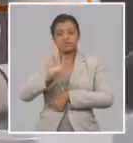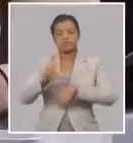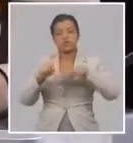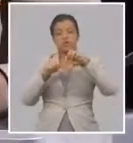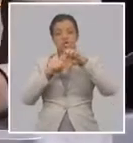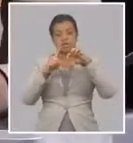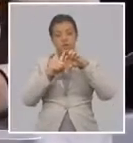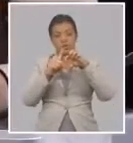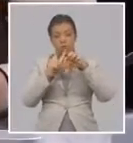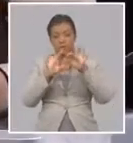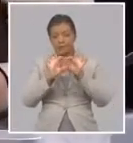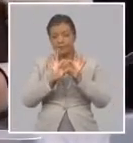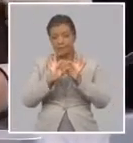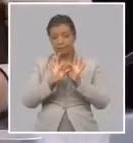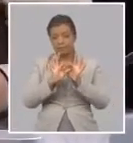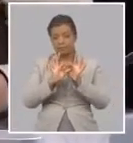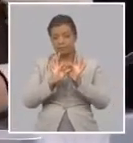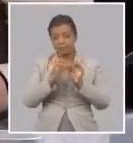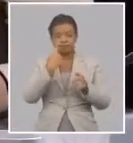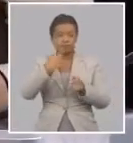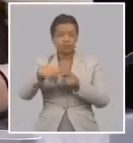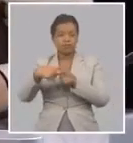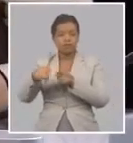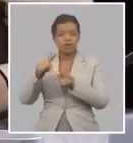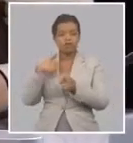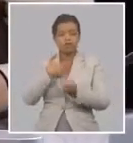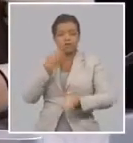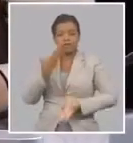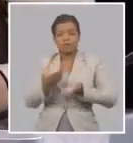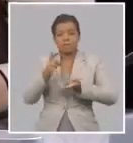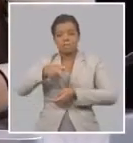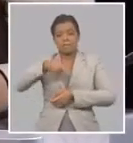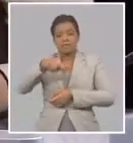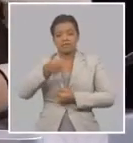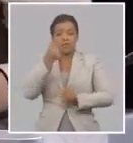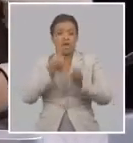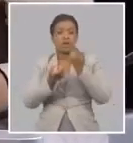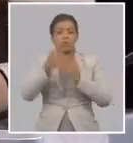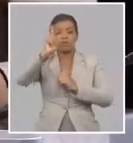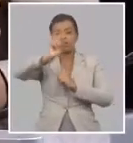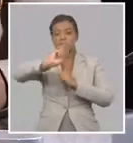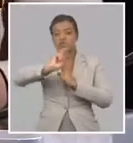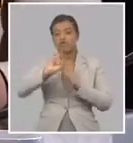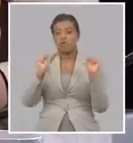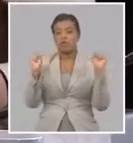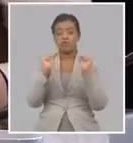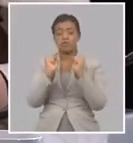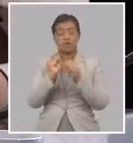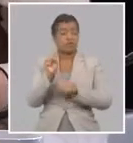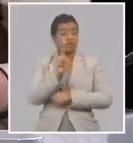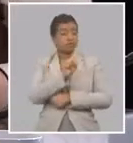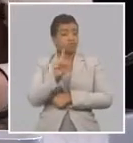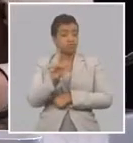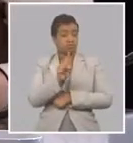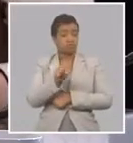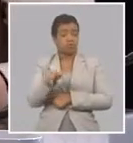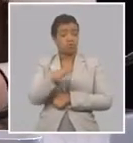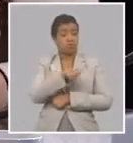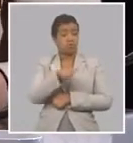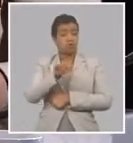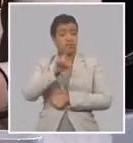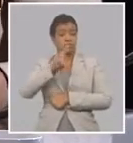la mercancía que nosotros llevamos al peso si es un equipo electrodoméstico es sumar valor por lo tanto no es los